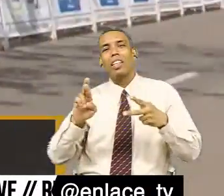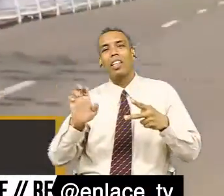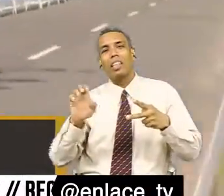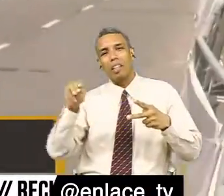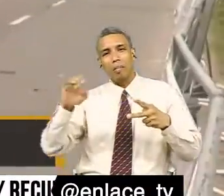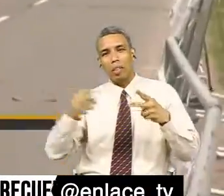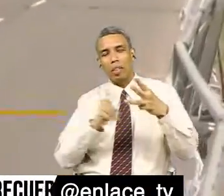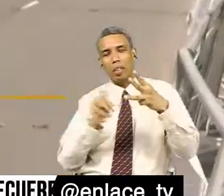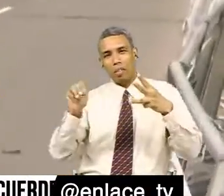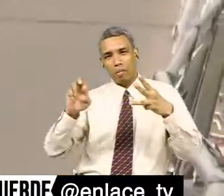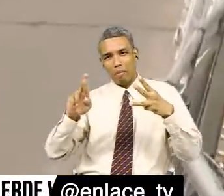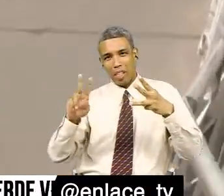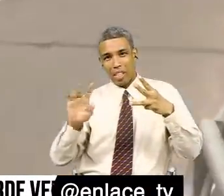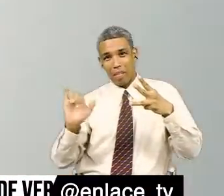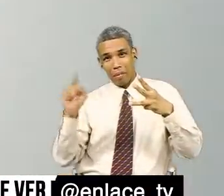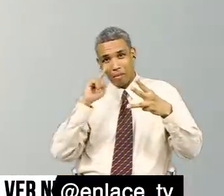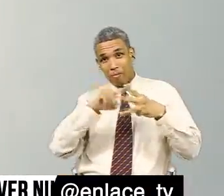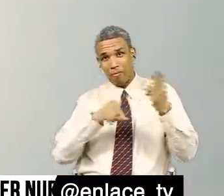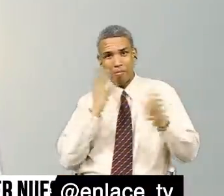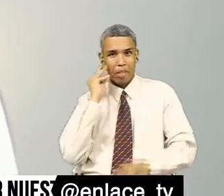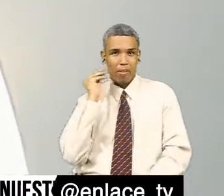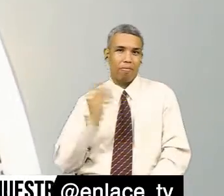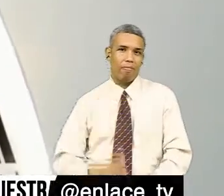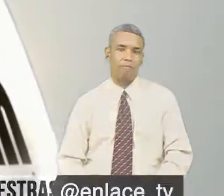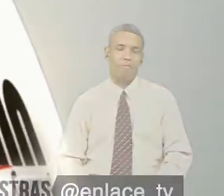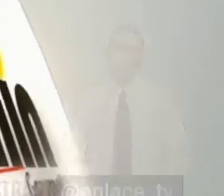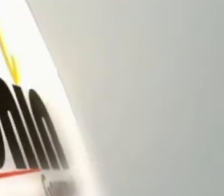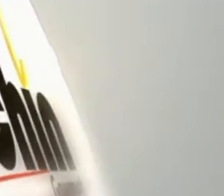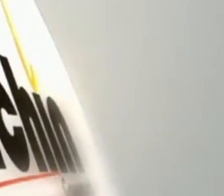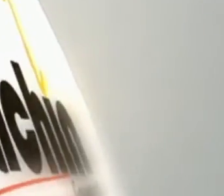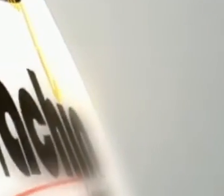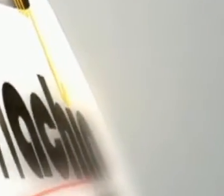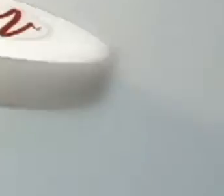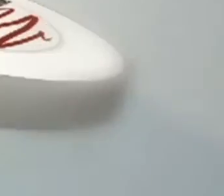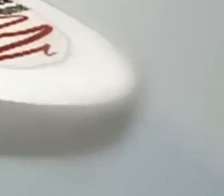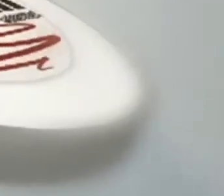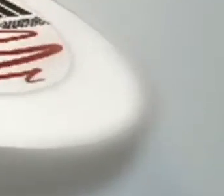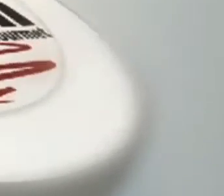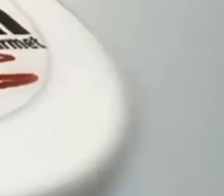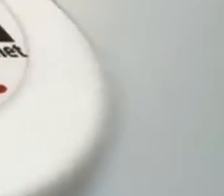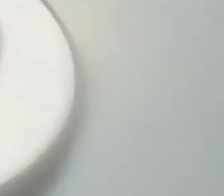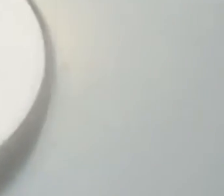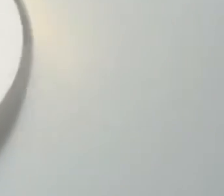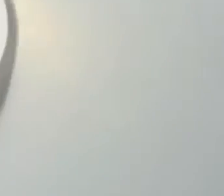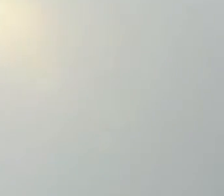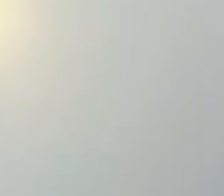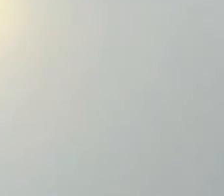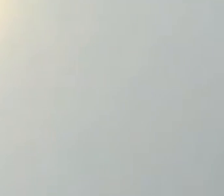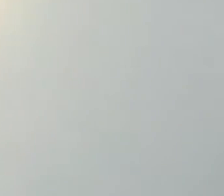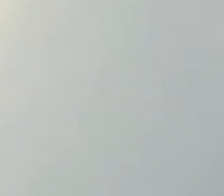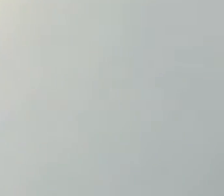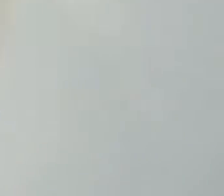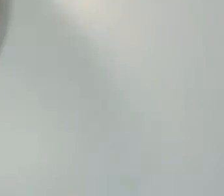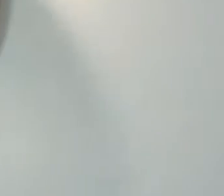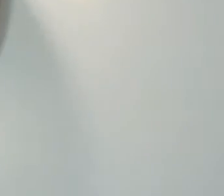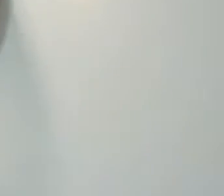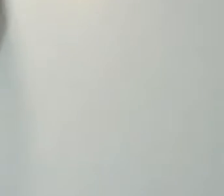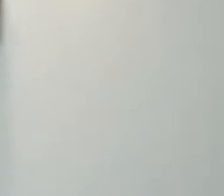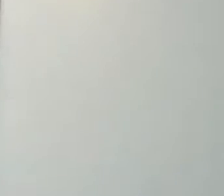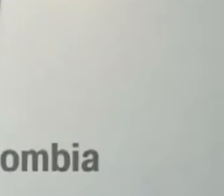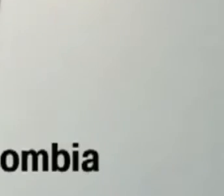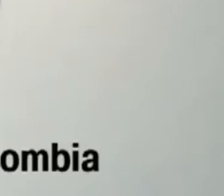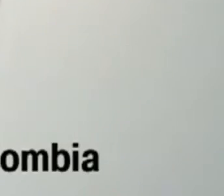Angarita y Jefferson Rueda. Hasta aquí los deportes, con el patrocinio de Restaurante El Machín Gourmet, ahora en su nueva